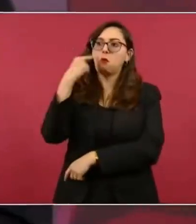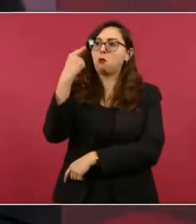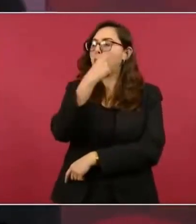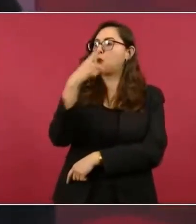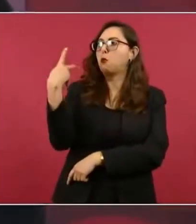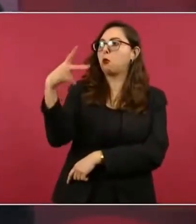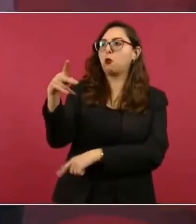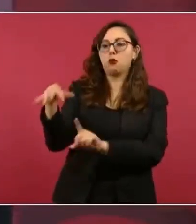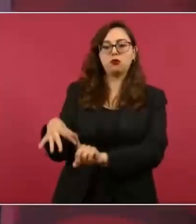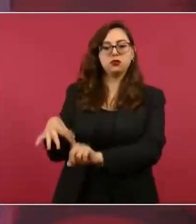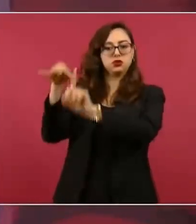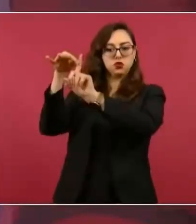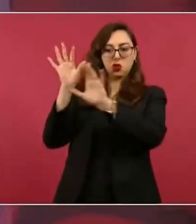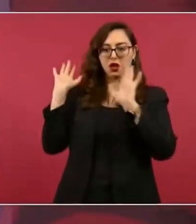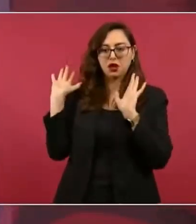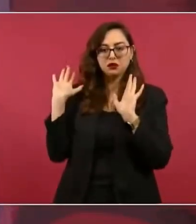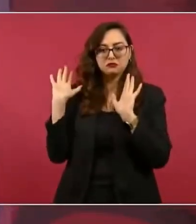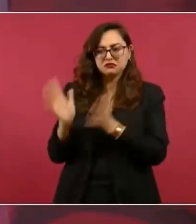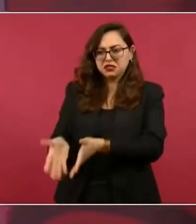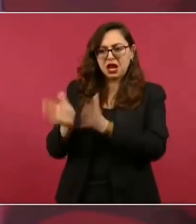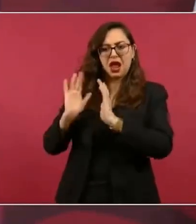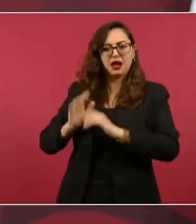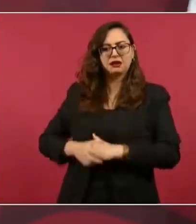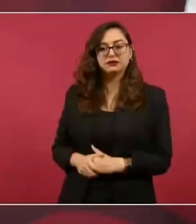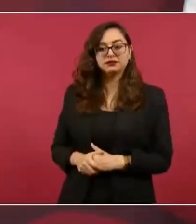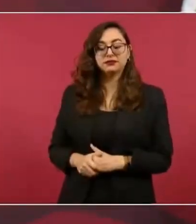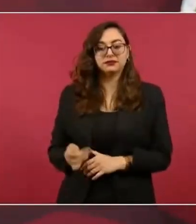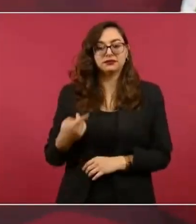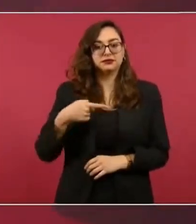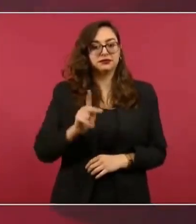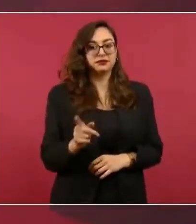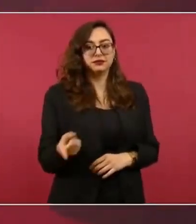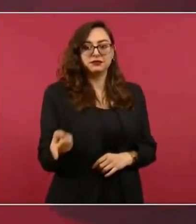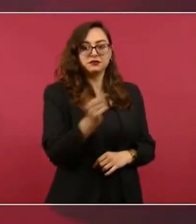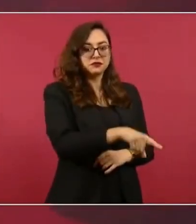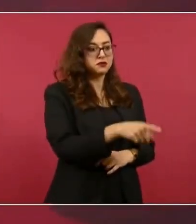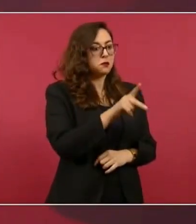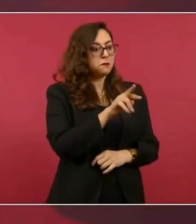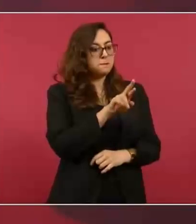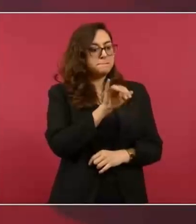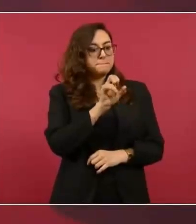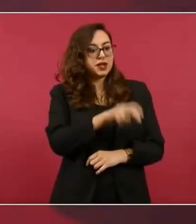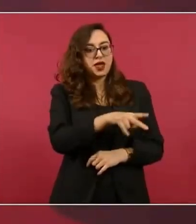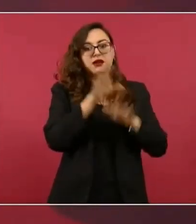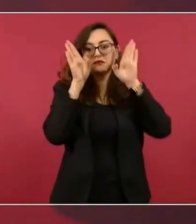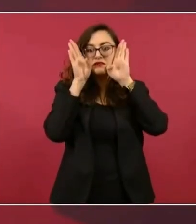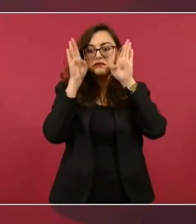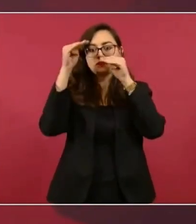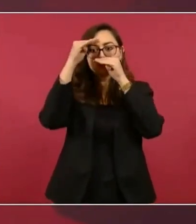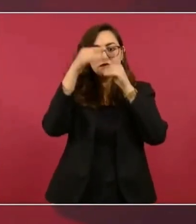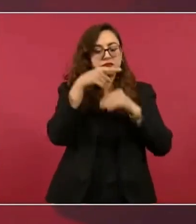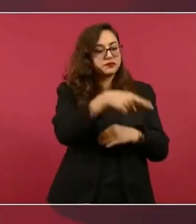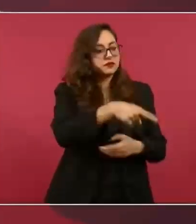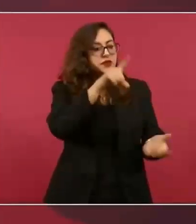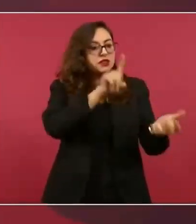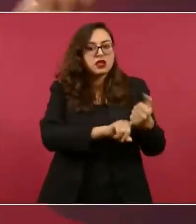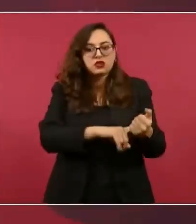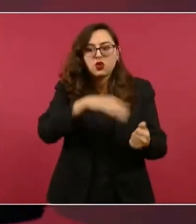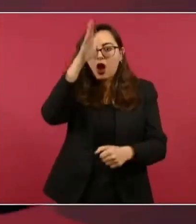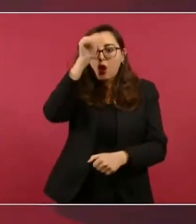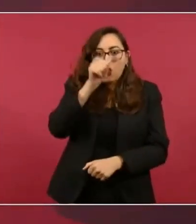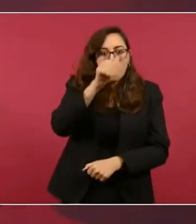de repente nos enteramos de que hay acuerdos en el bloque conservador, pero son de lo